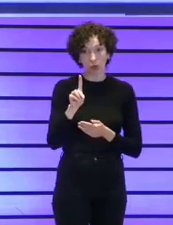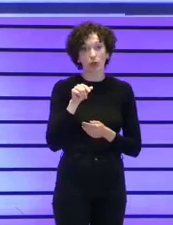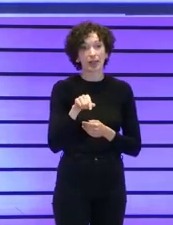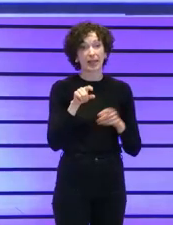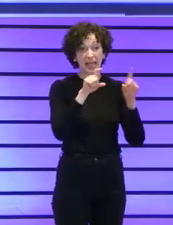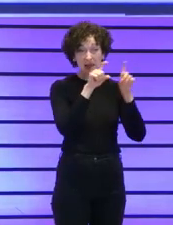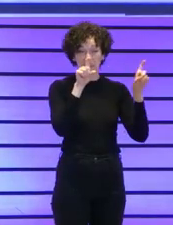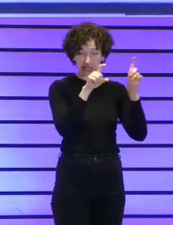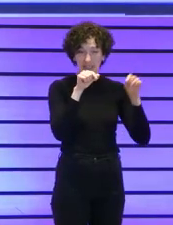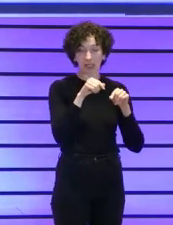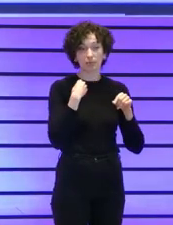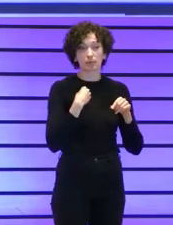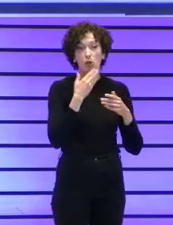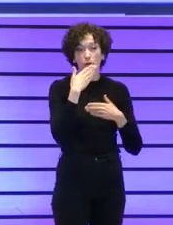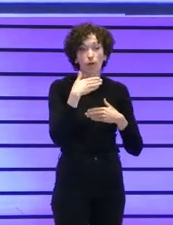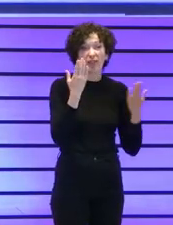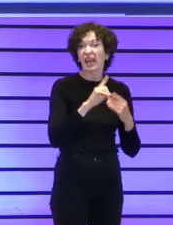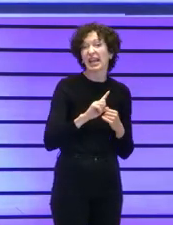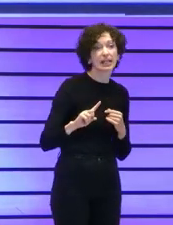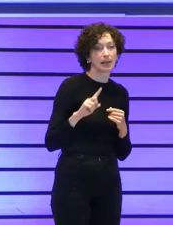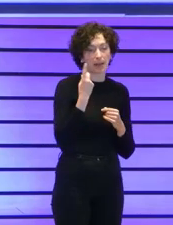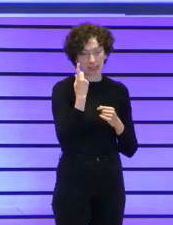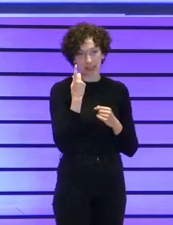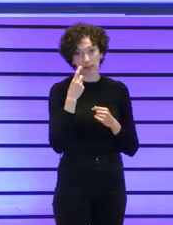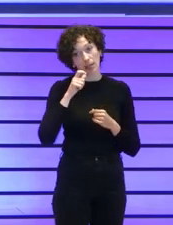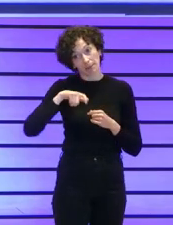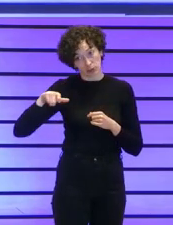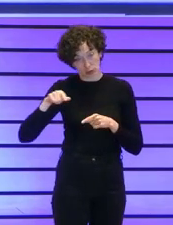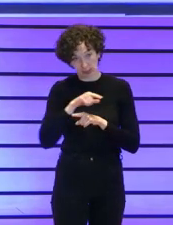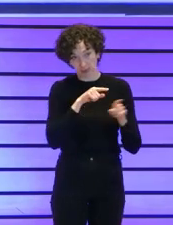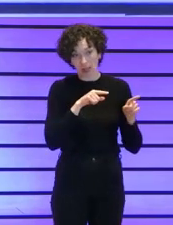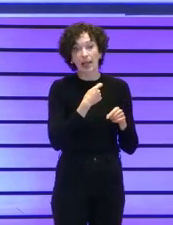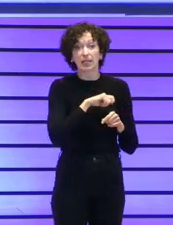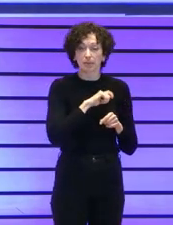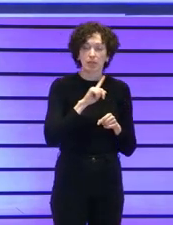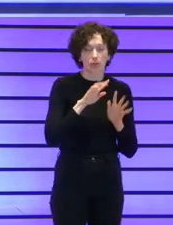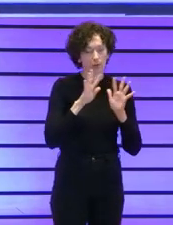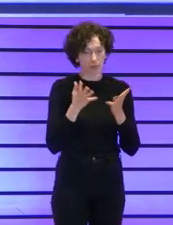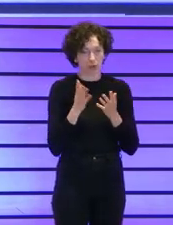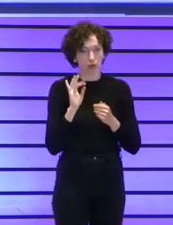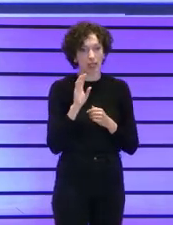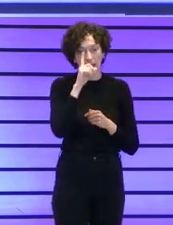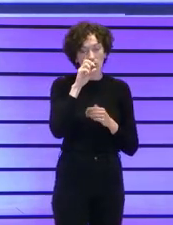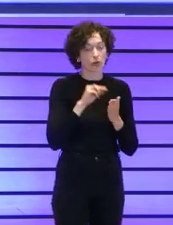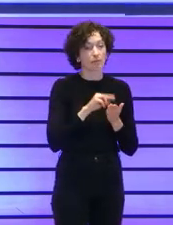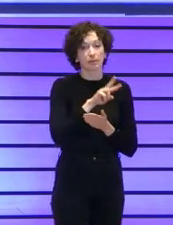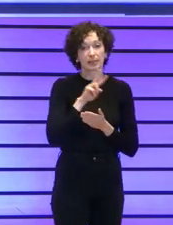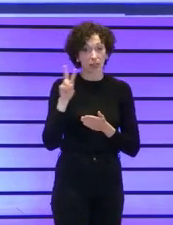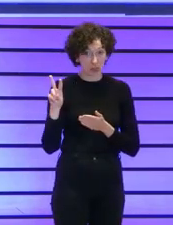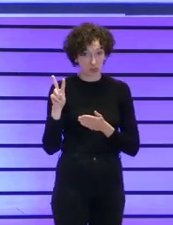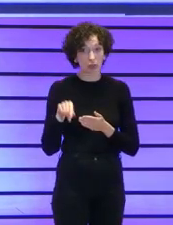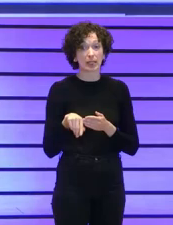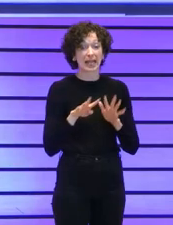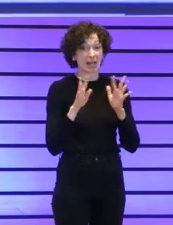en la que más se confía, no en España, pero sí a nivel global. Y en 2022, a nivel global, las empresas